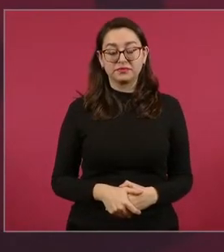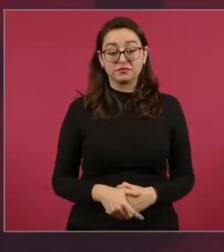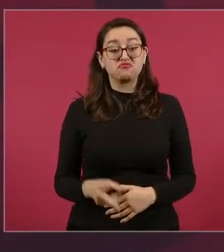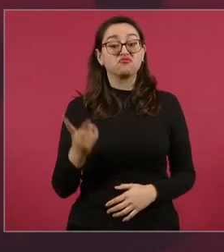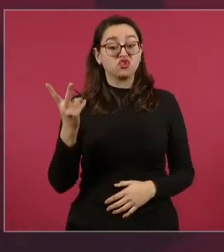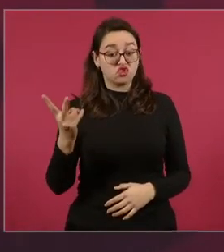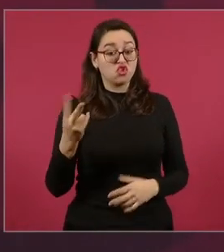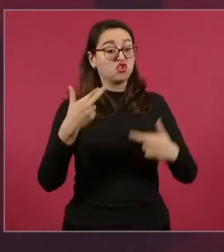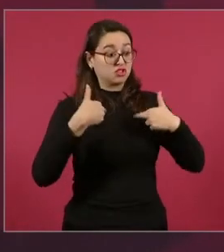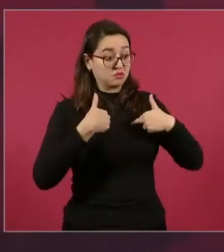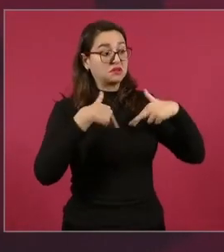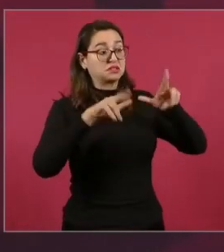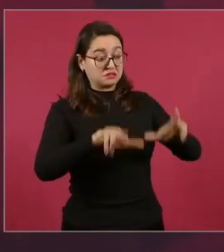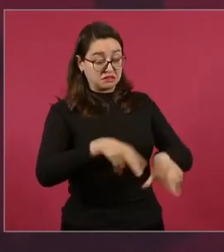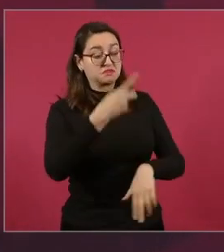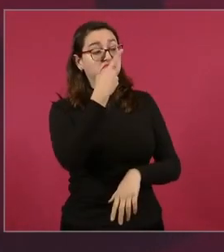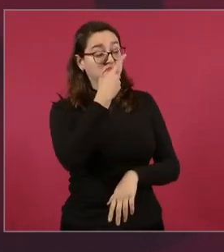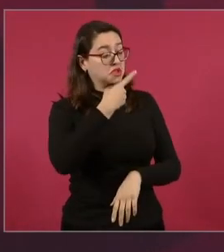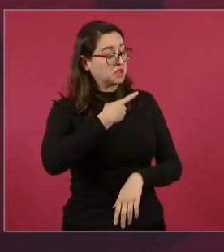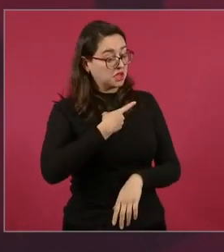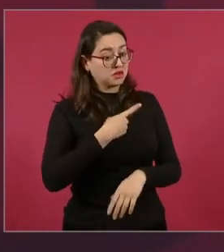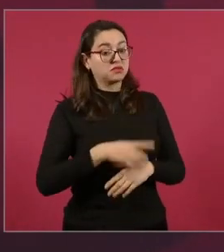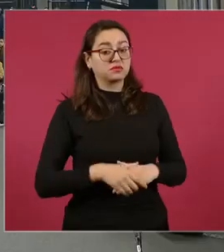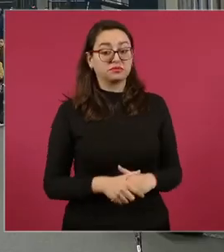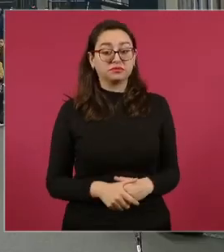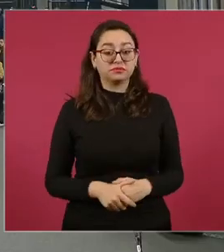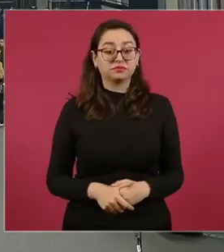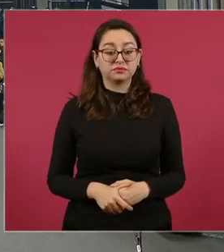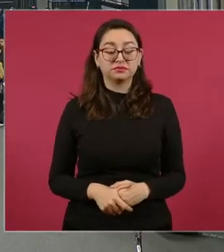¿Cómo mira que ya no van a mostrar los expedientes los padres?